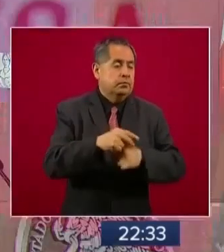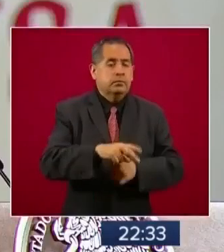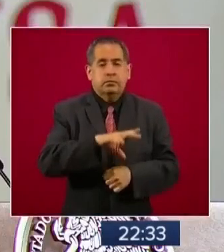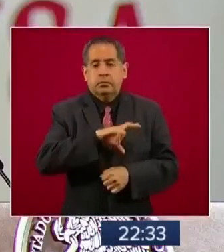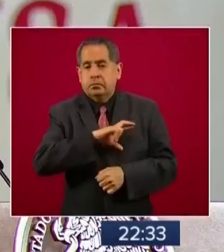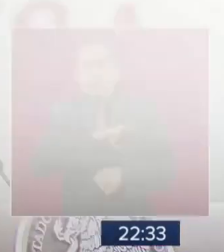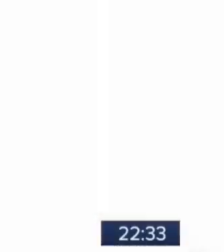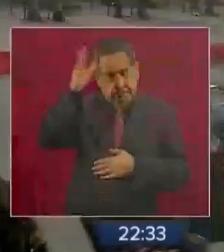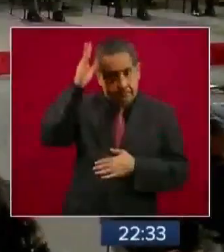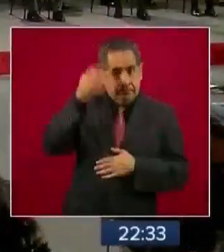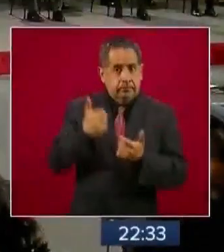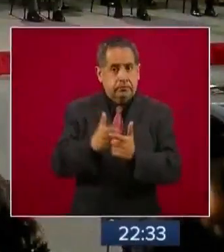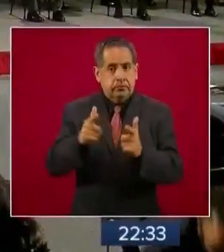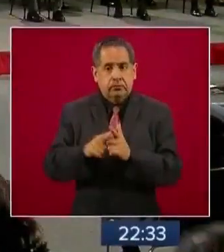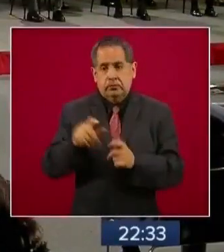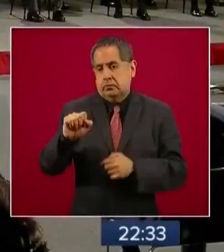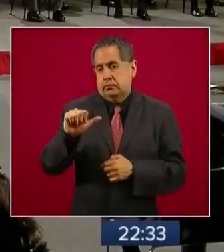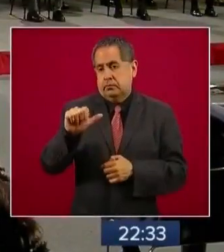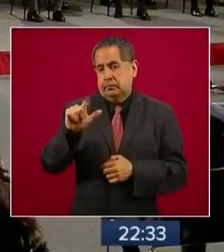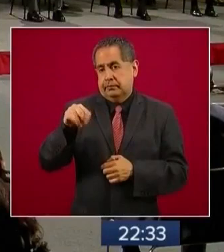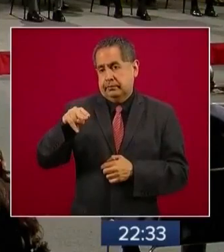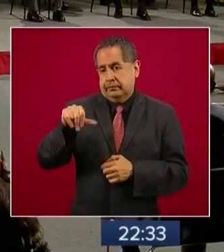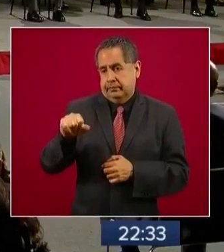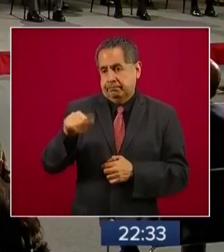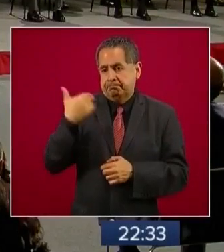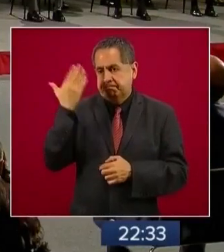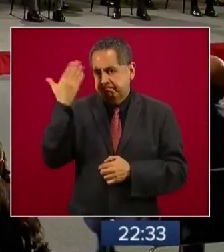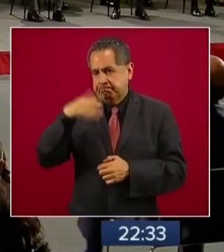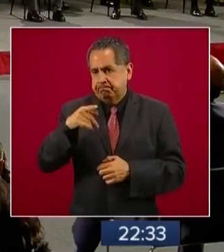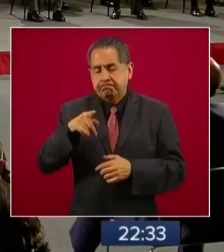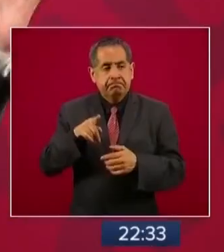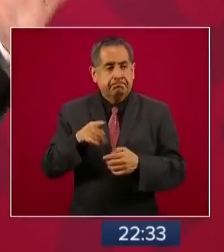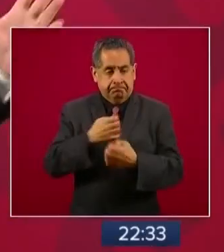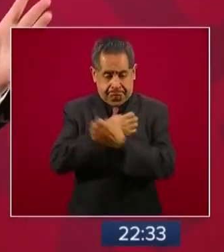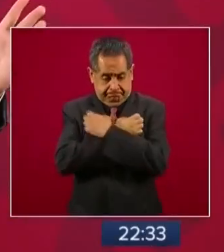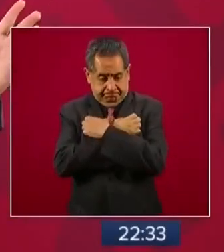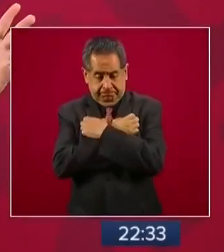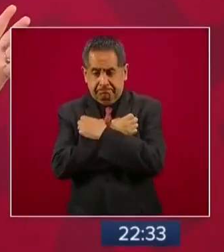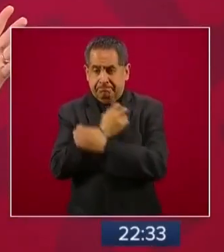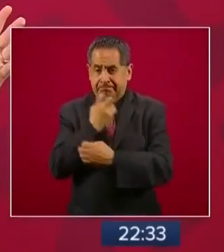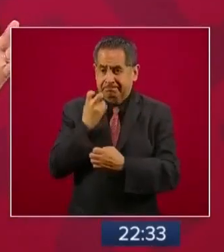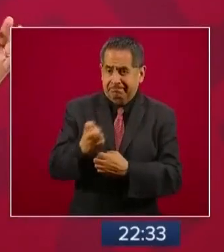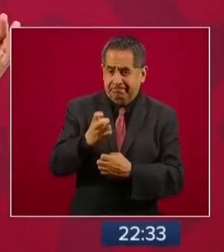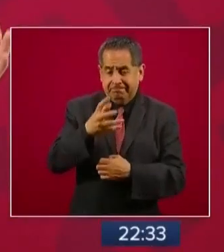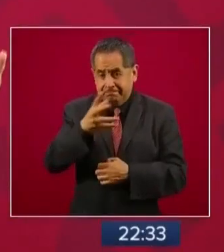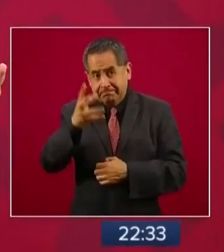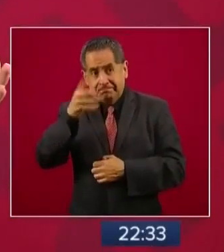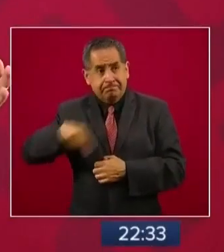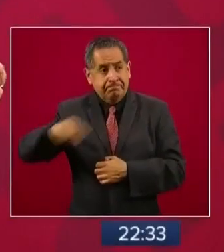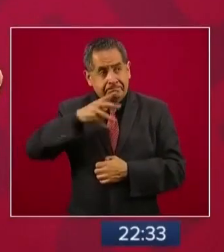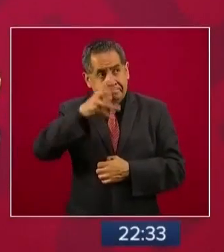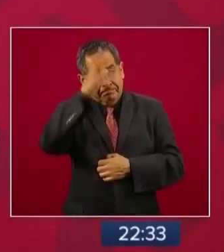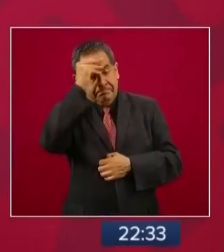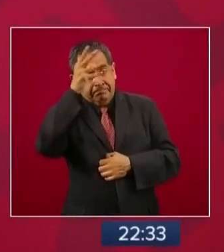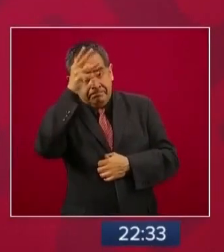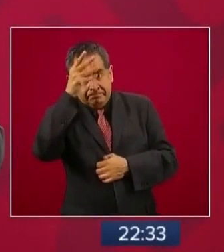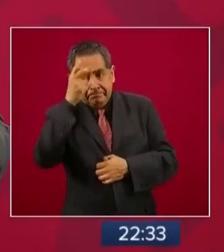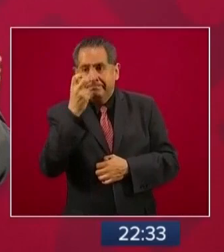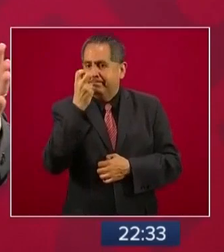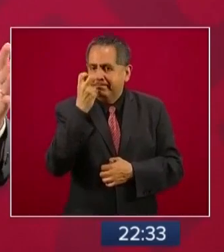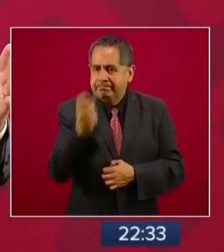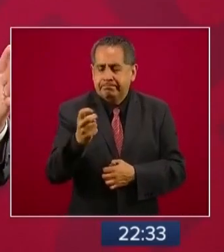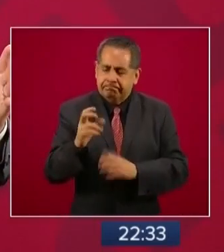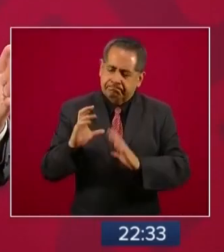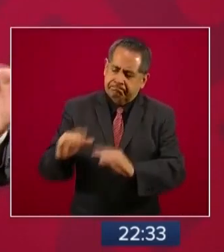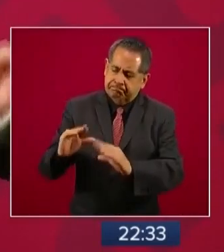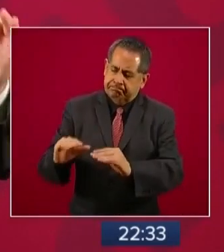tan importante. Sabemos que invertir en el aprendizaje e invertir en la